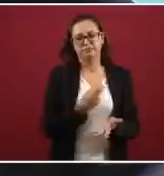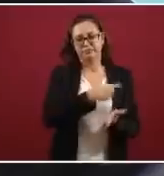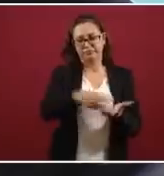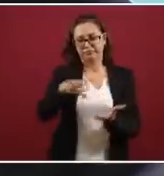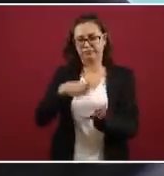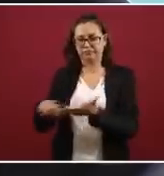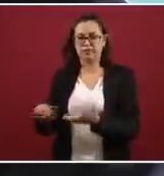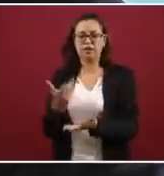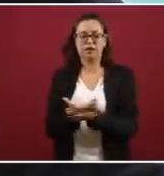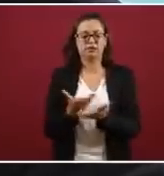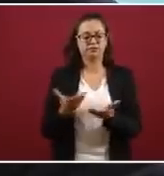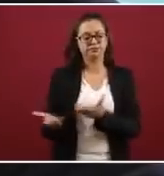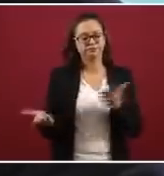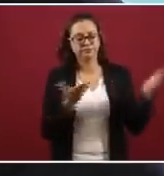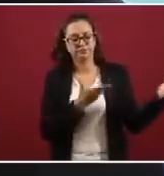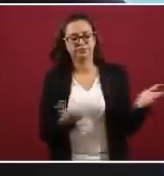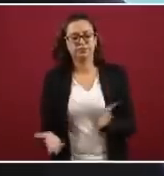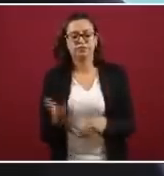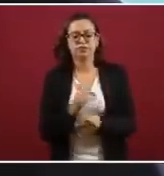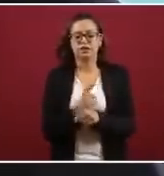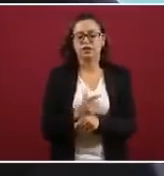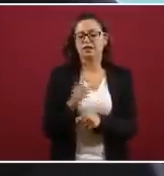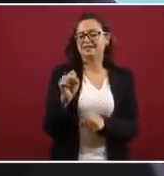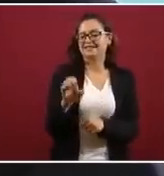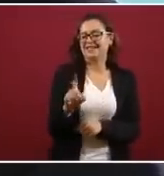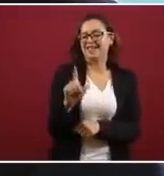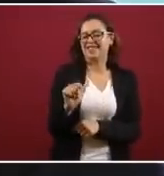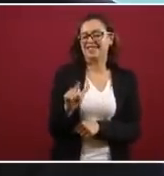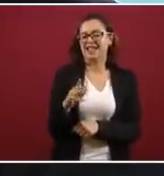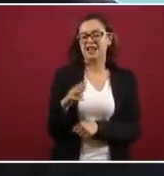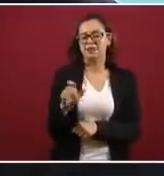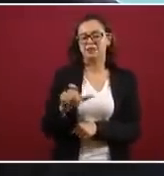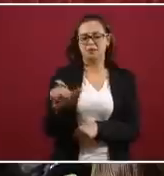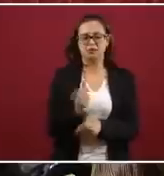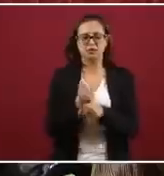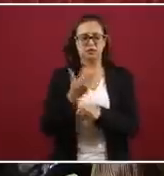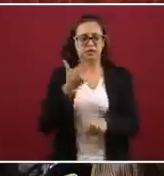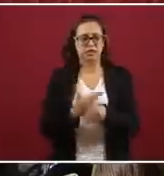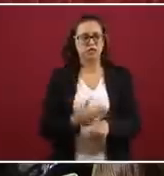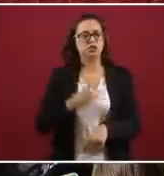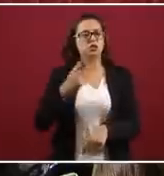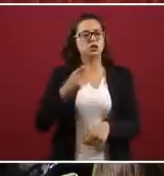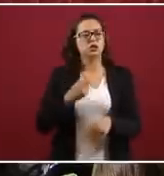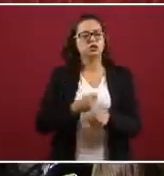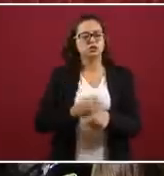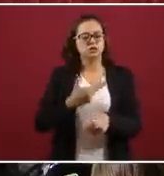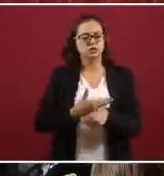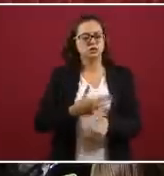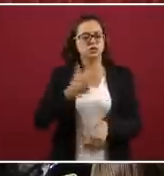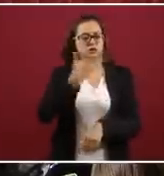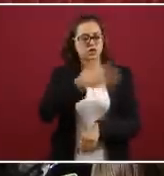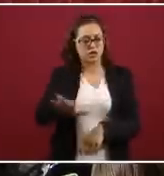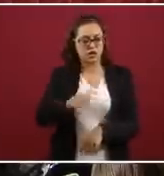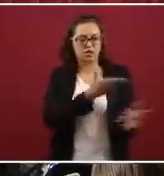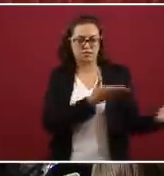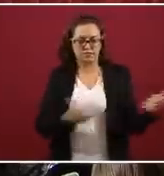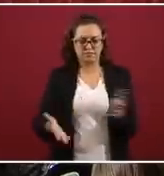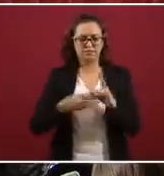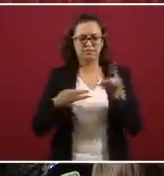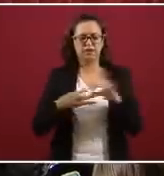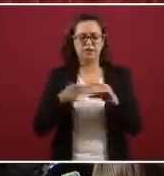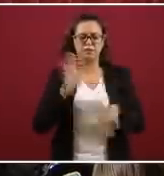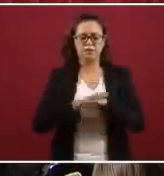es el director general de Segalmex, que explique un poco más de cómo vamos a proceder al respecto. Licenciado.